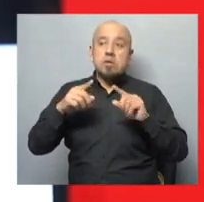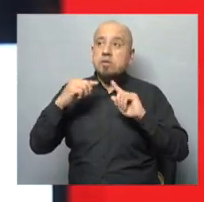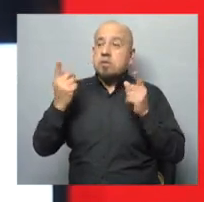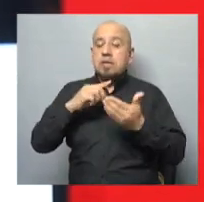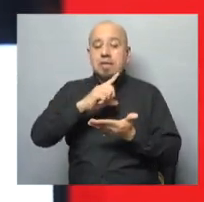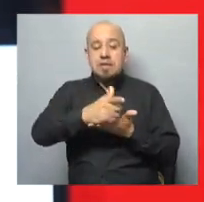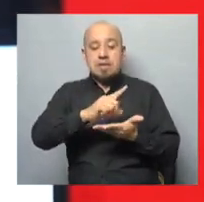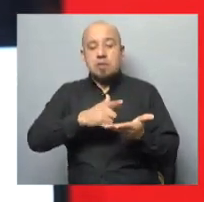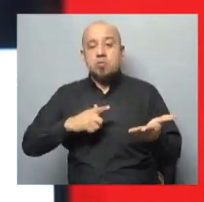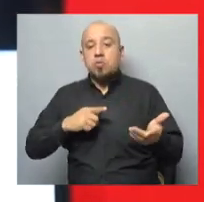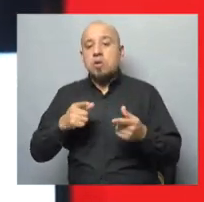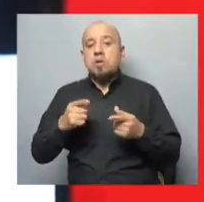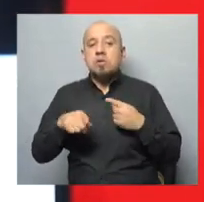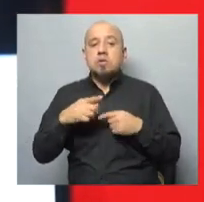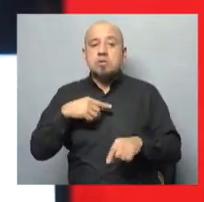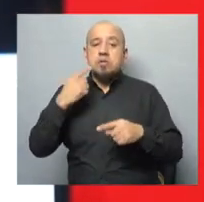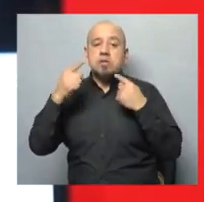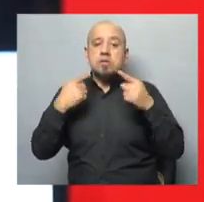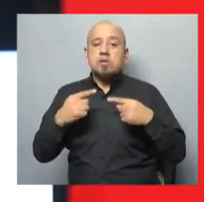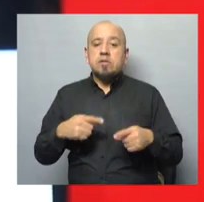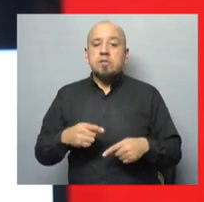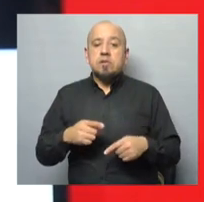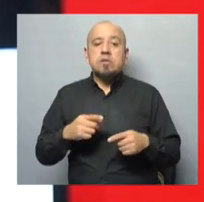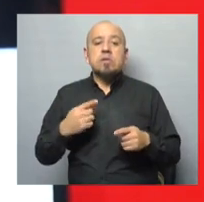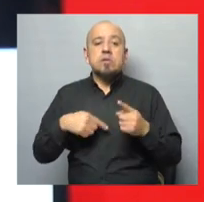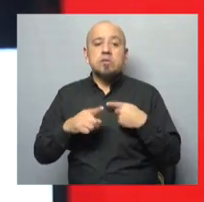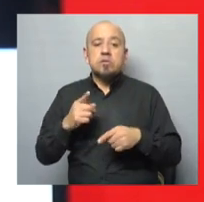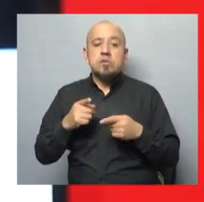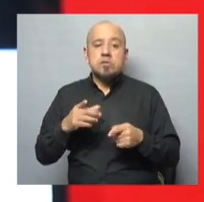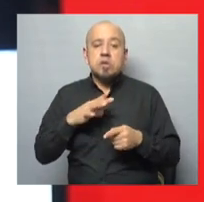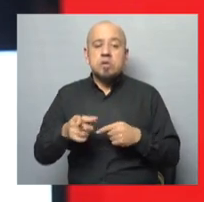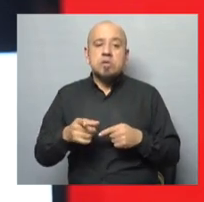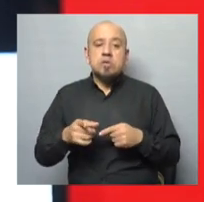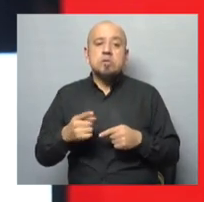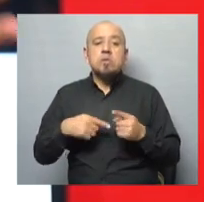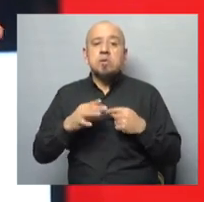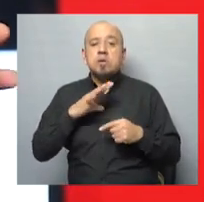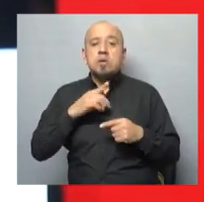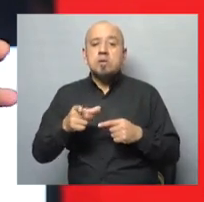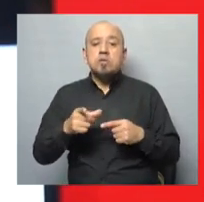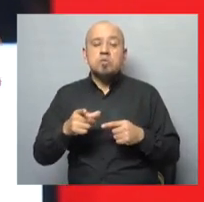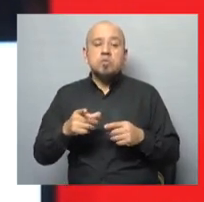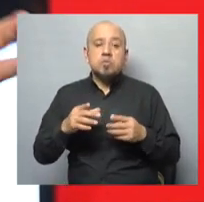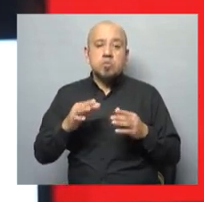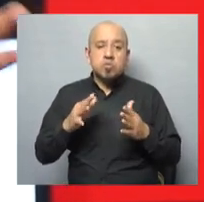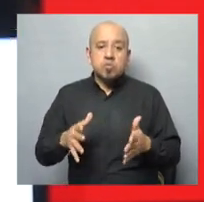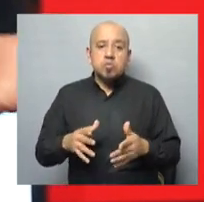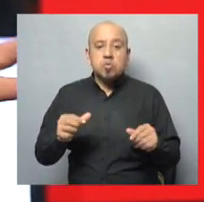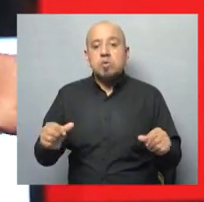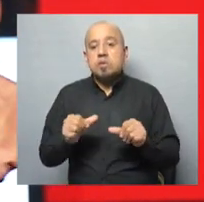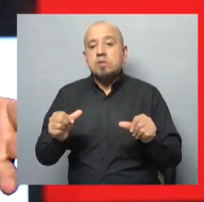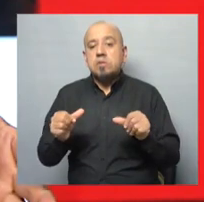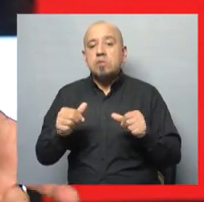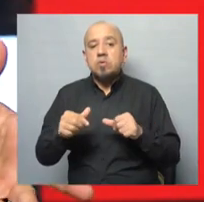literatura tiene tiene tiene diferentes diferentes estantes y en cada estante va una cosa pero hay un estante que tiene que ver con lo que construimos nosotros